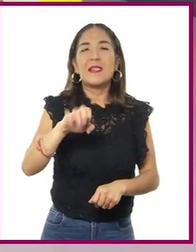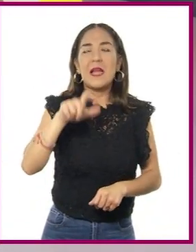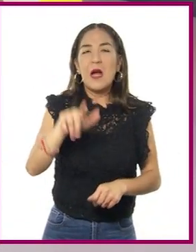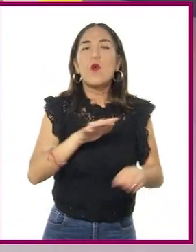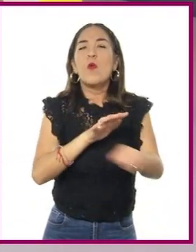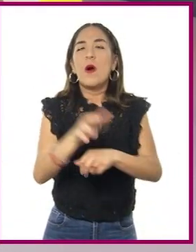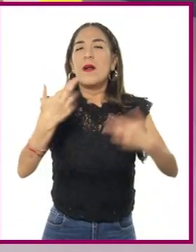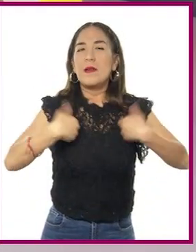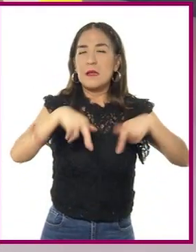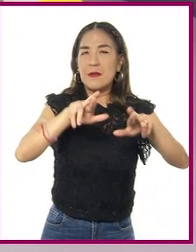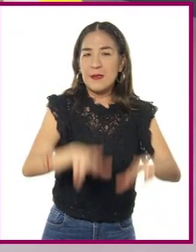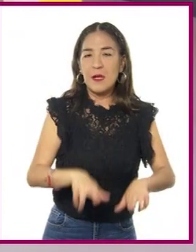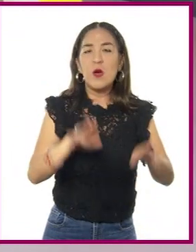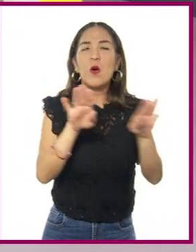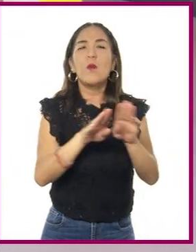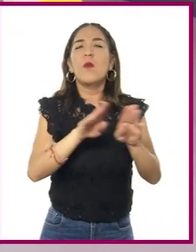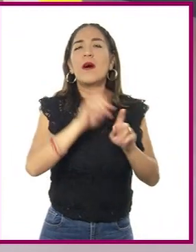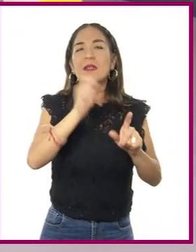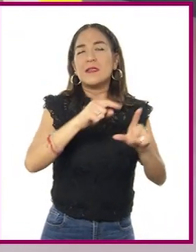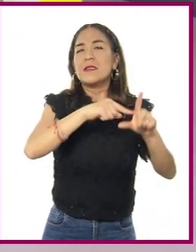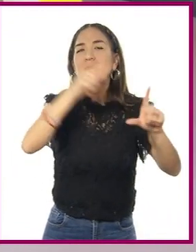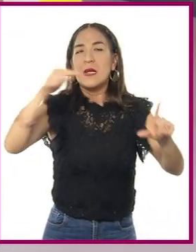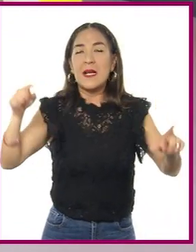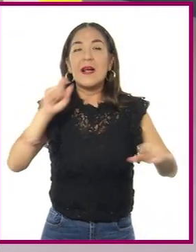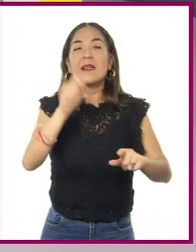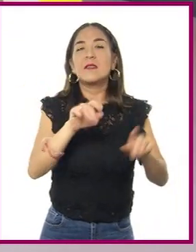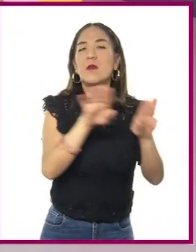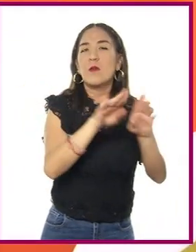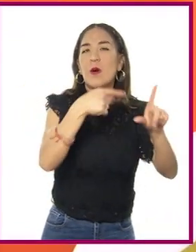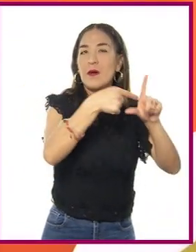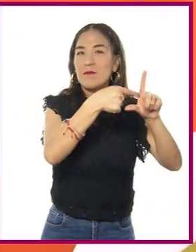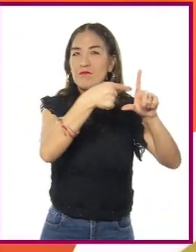su representación gráfica sea una línea recta.